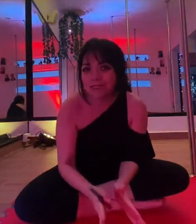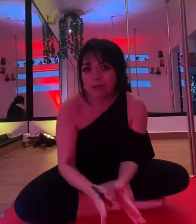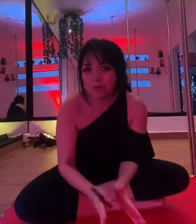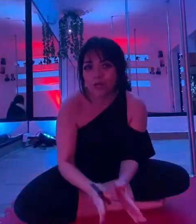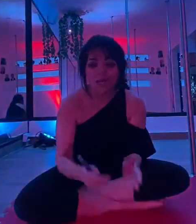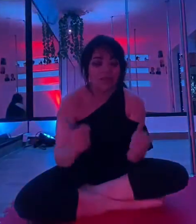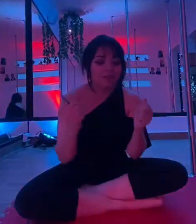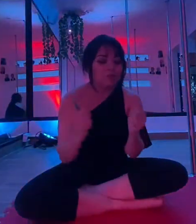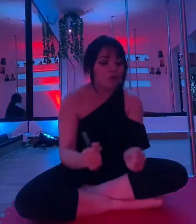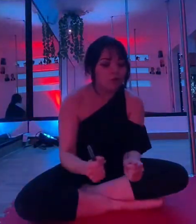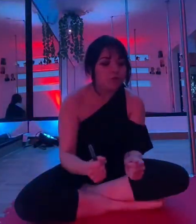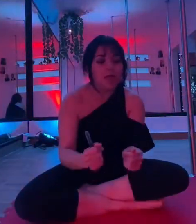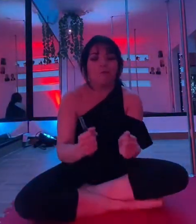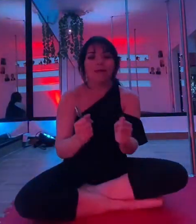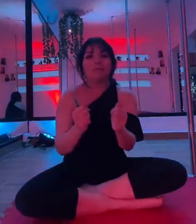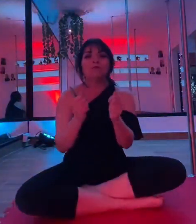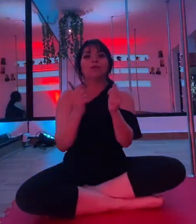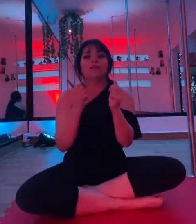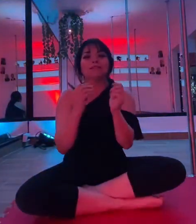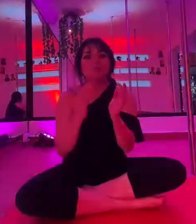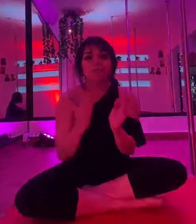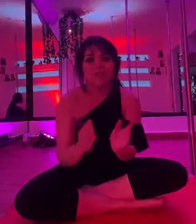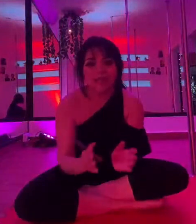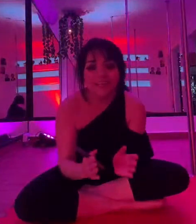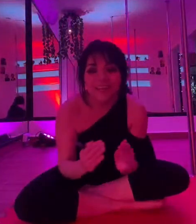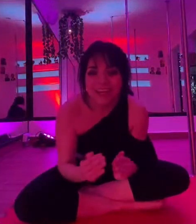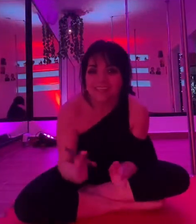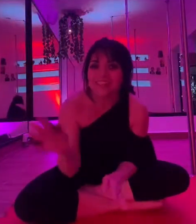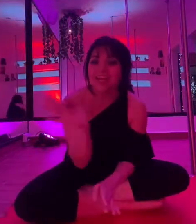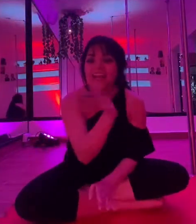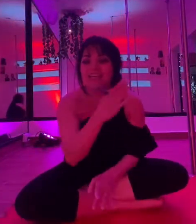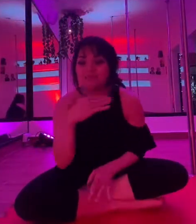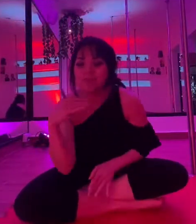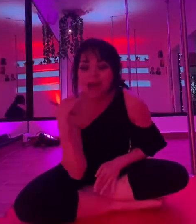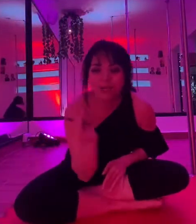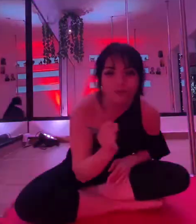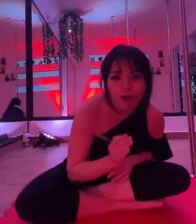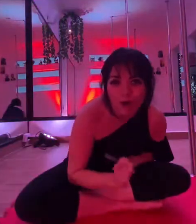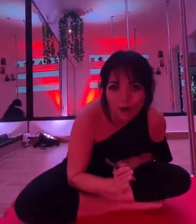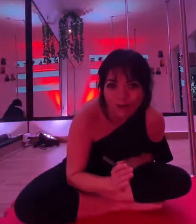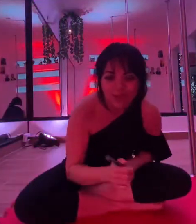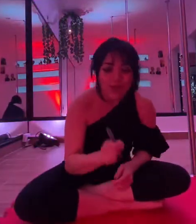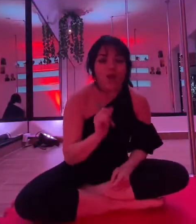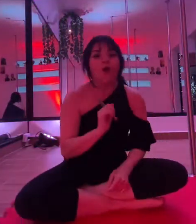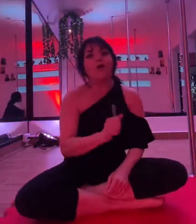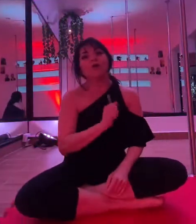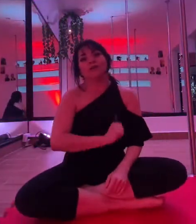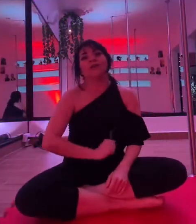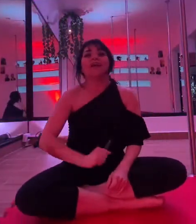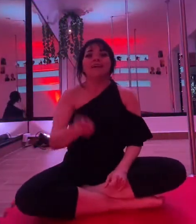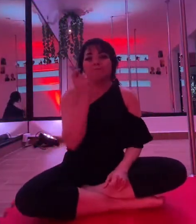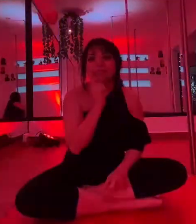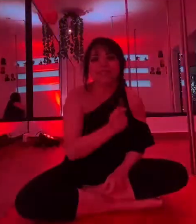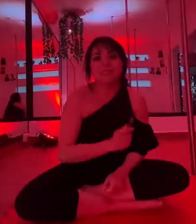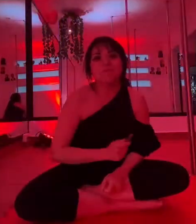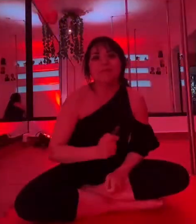bien físicamente, una, dos, van a proyectar seguridad y elegancia en las manos.